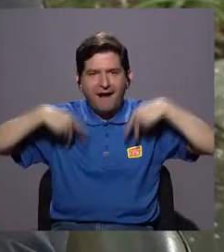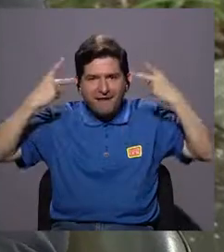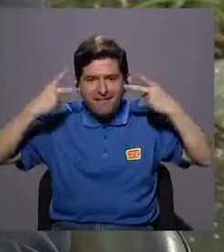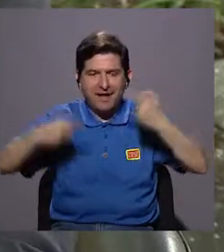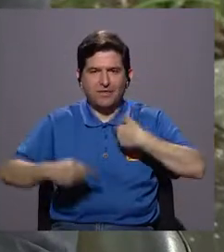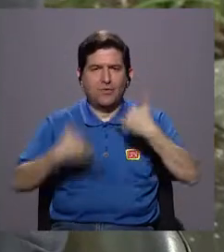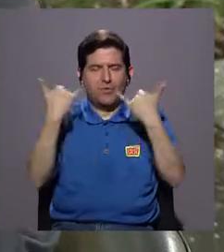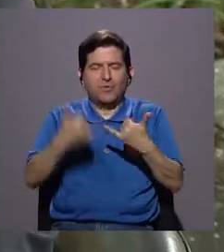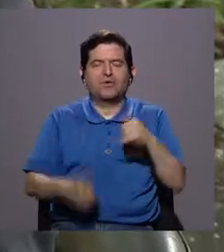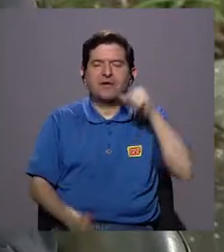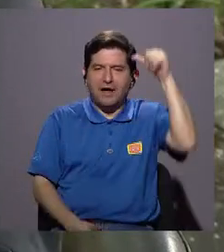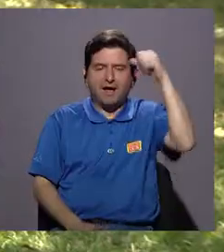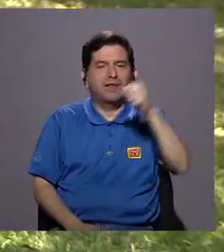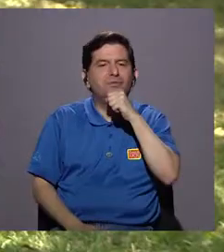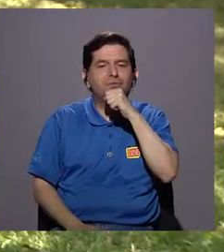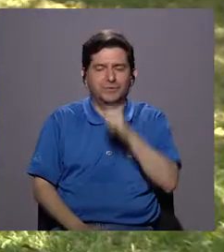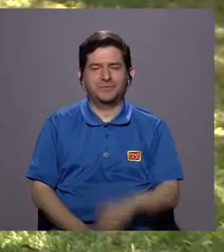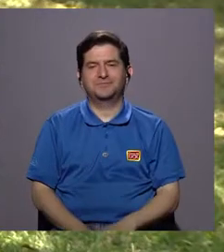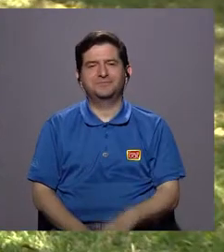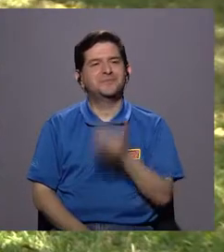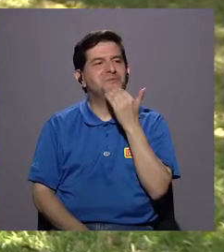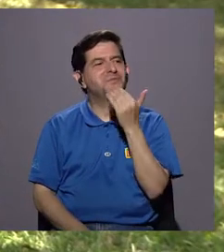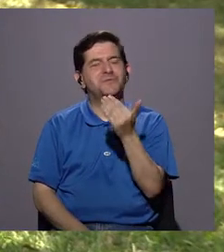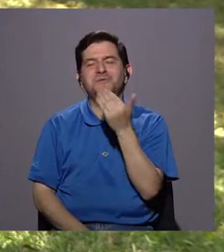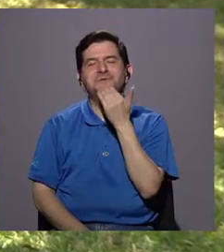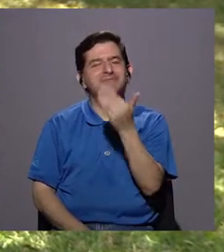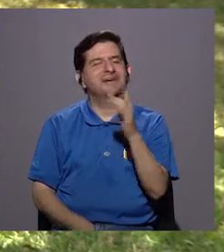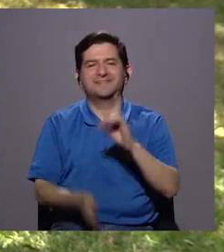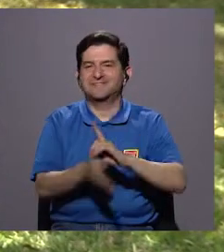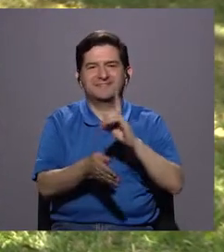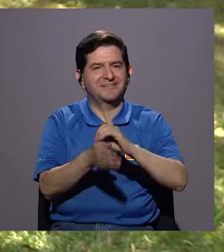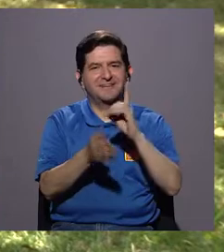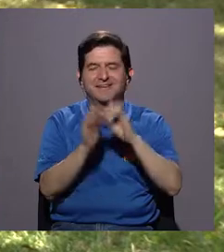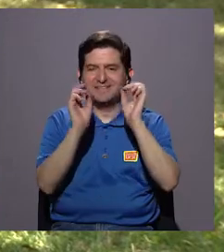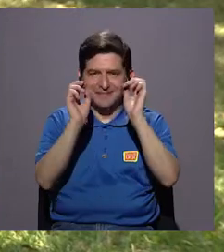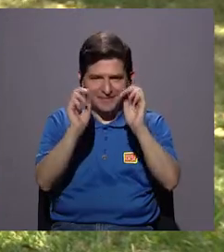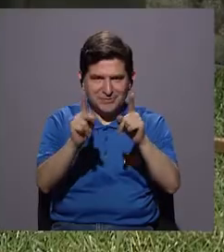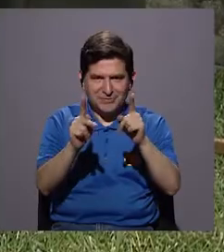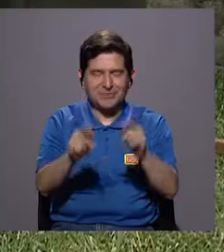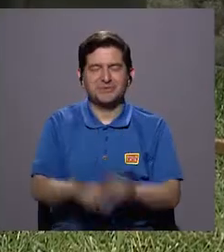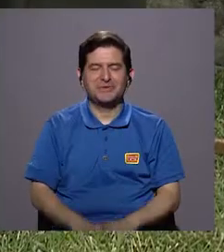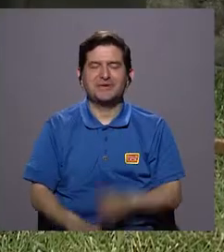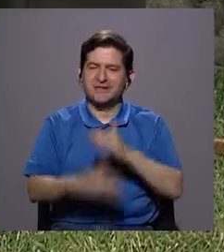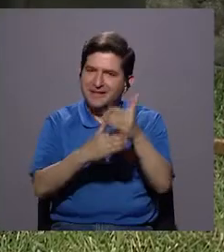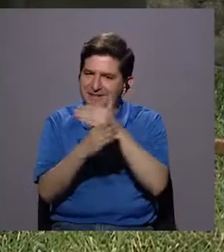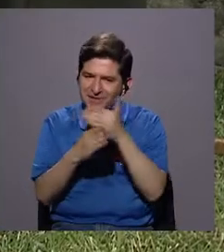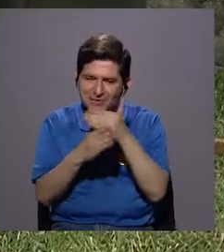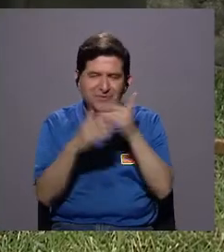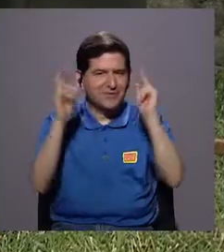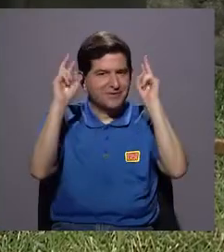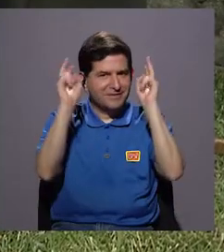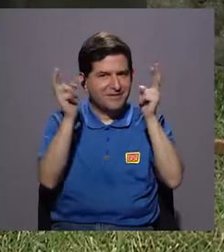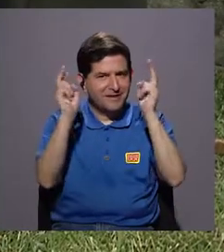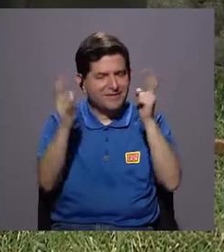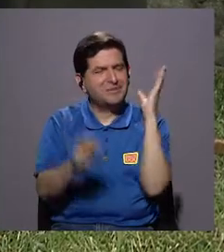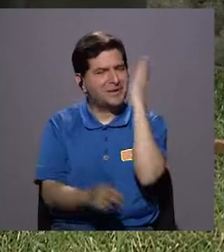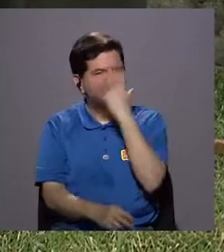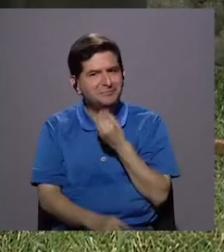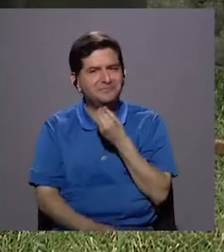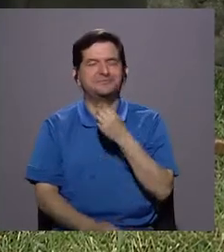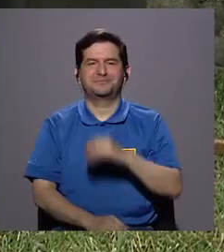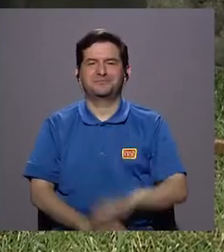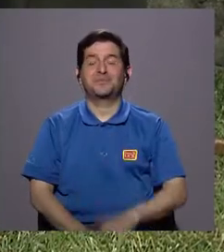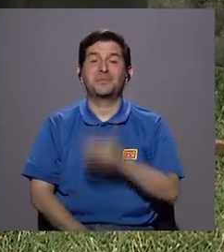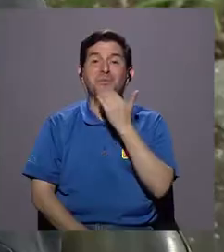cuando uno ya está mayor. Uh-huh. Bueno, agradecerte, doctor, el espacio y el poder compartir este tema tan, tan bonito.